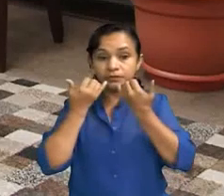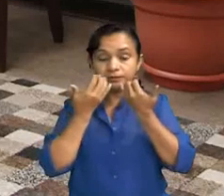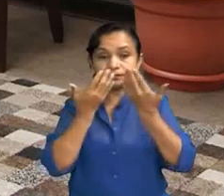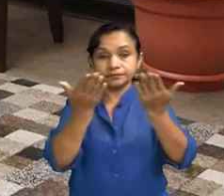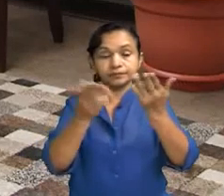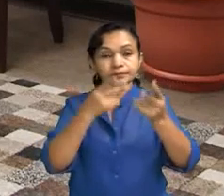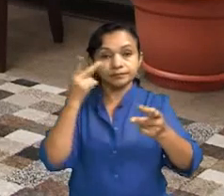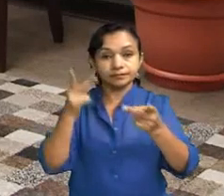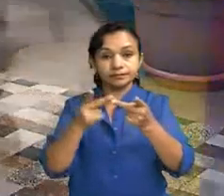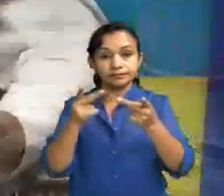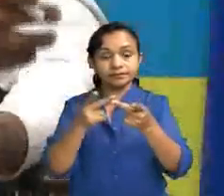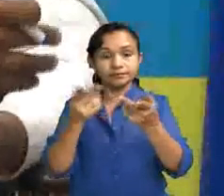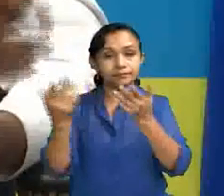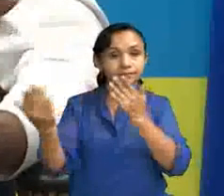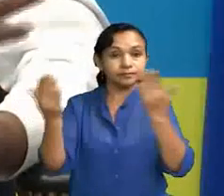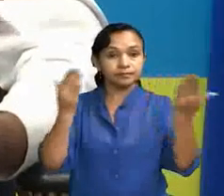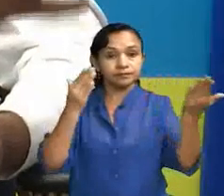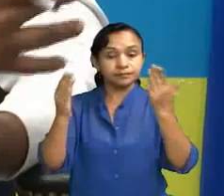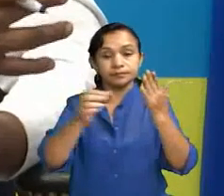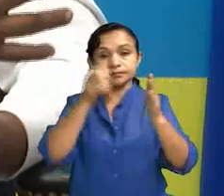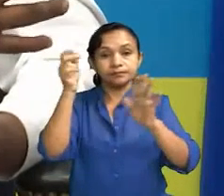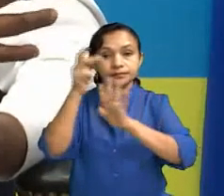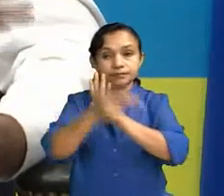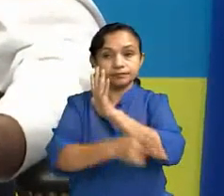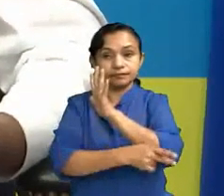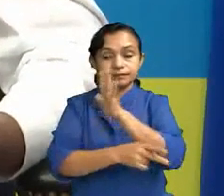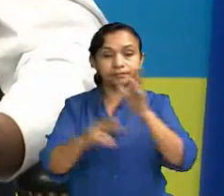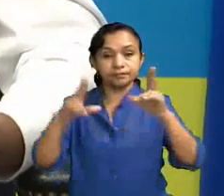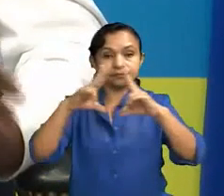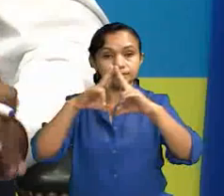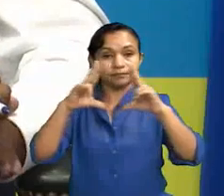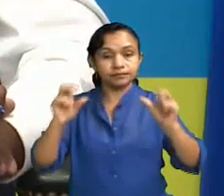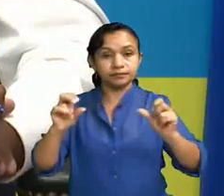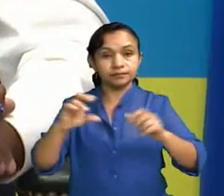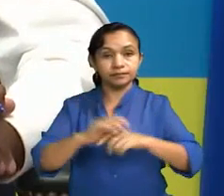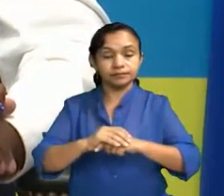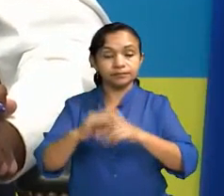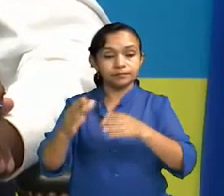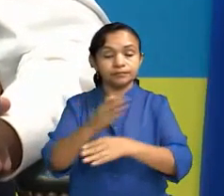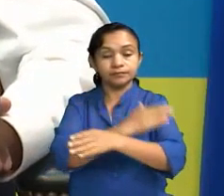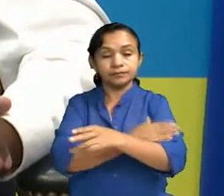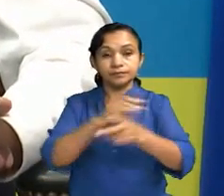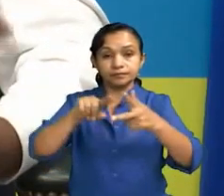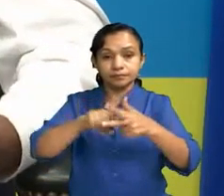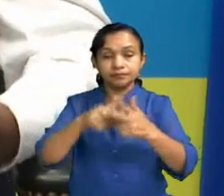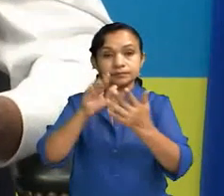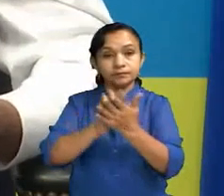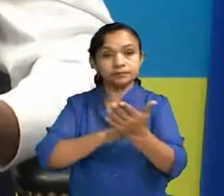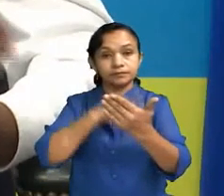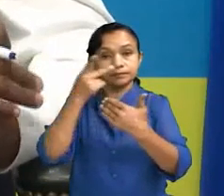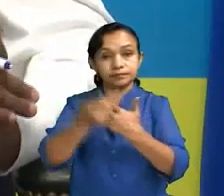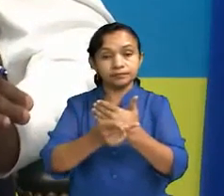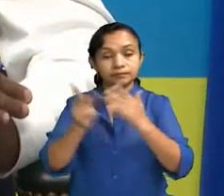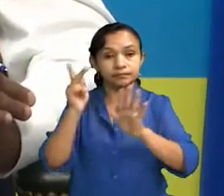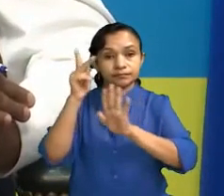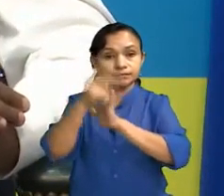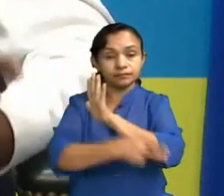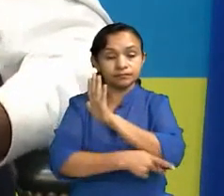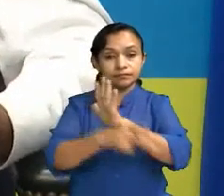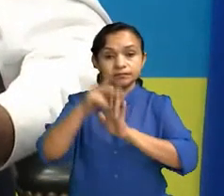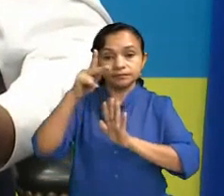excelentes. Pero en comparación a otros países, ¿cómo estamos? Usted me decía antes de iniciar el programa que en países como